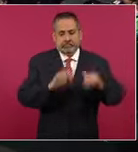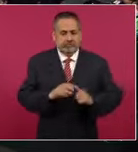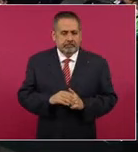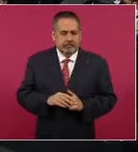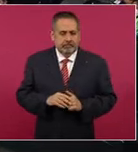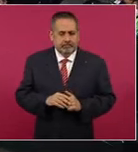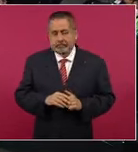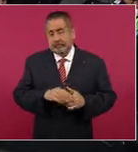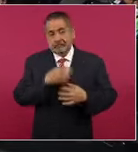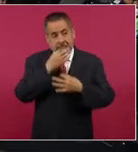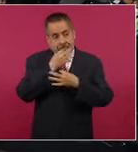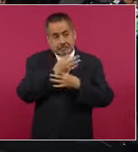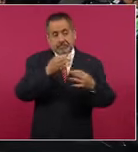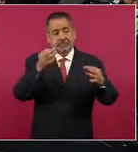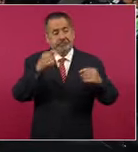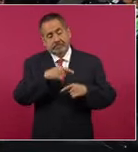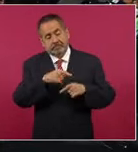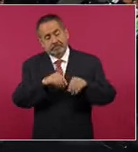Sale, aparece.